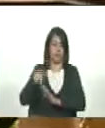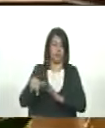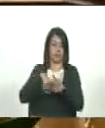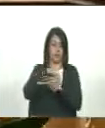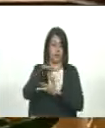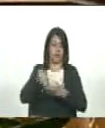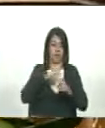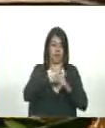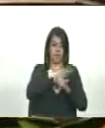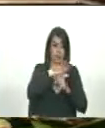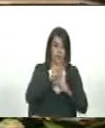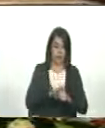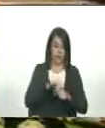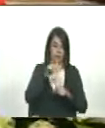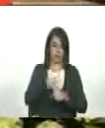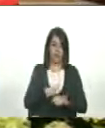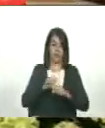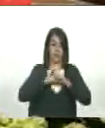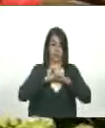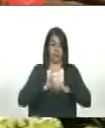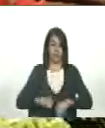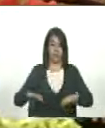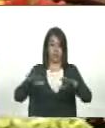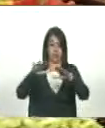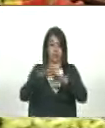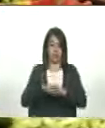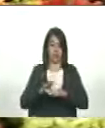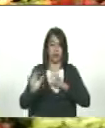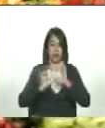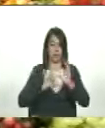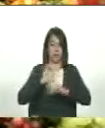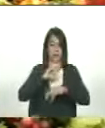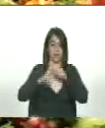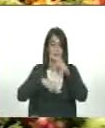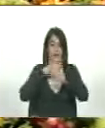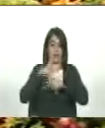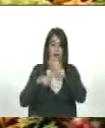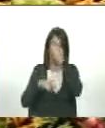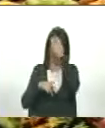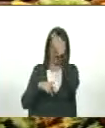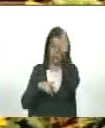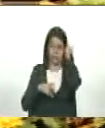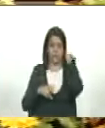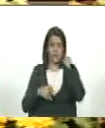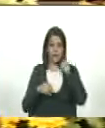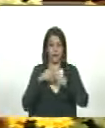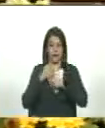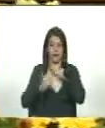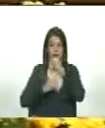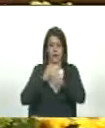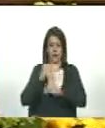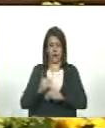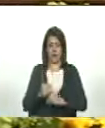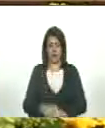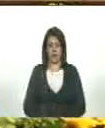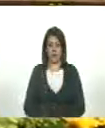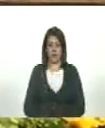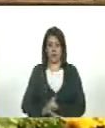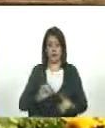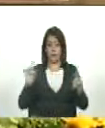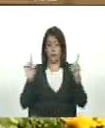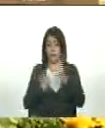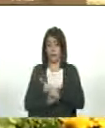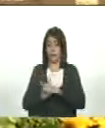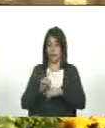la pandemia de expandir capacidades productivas para justamente dar un vuelco a